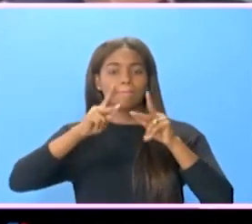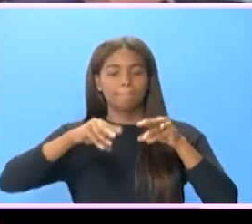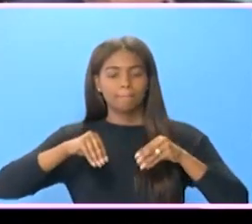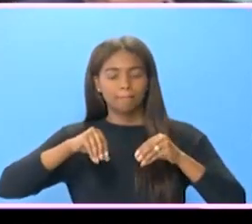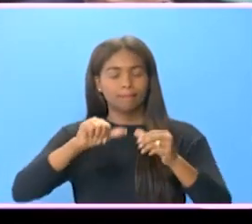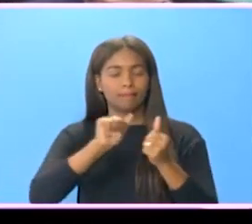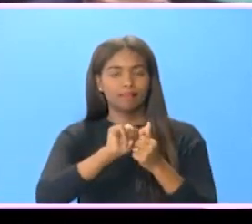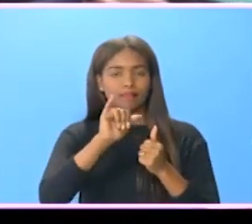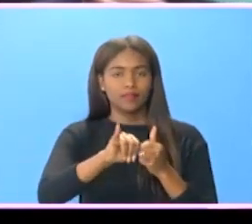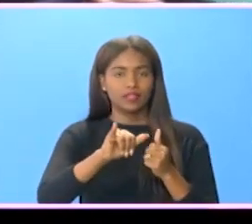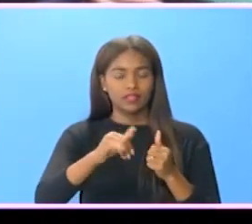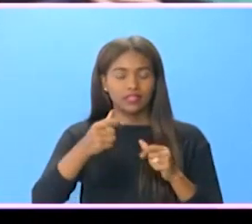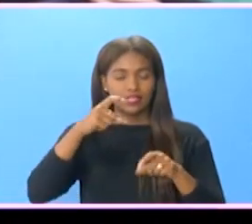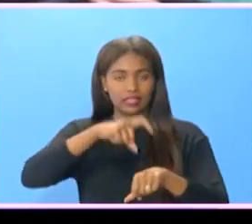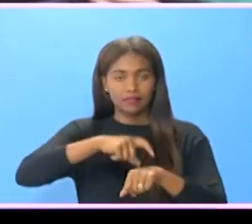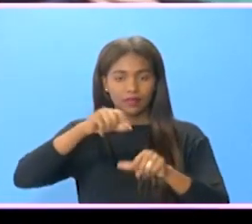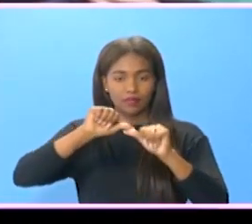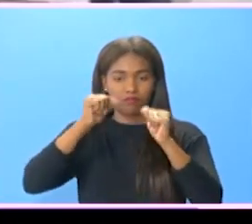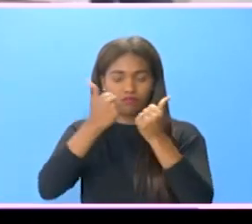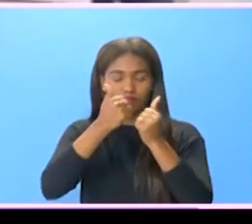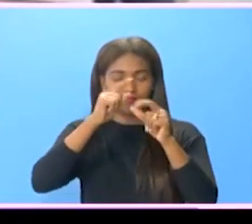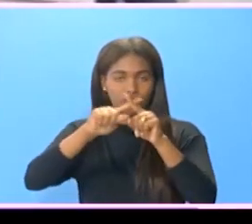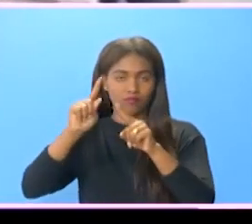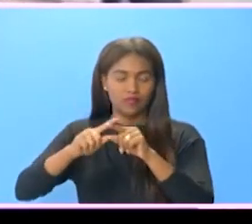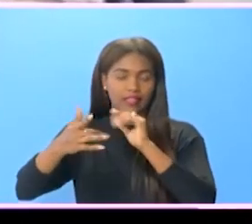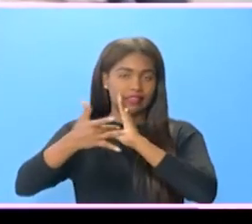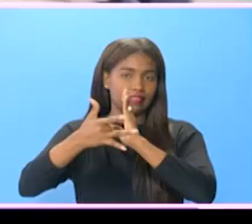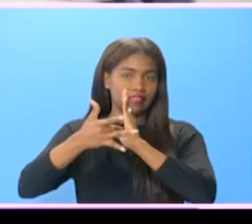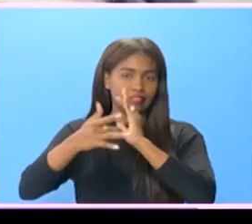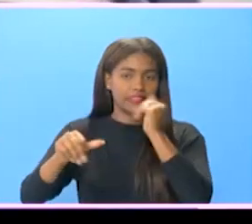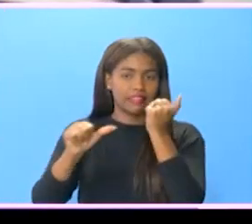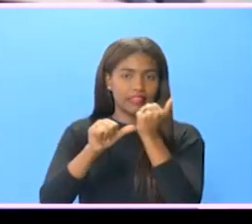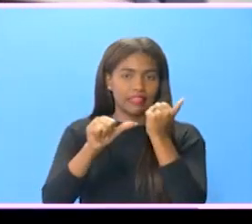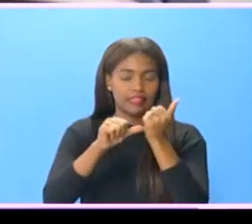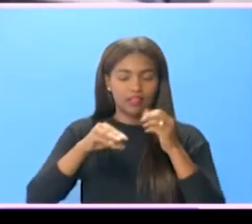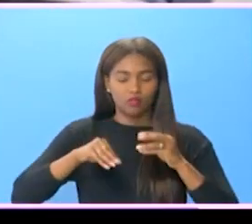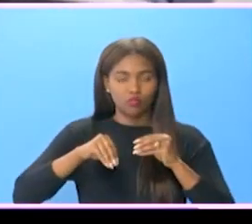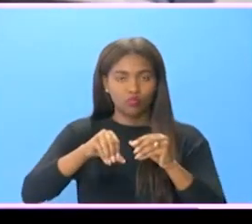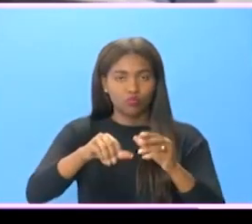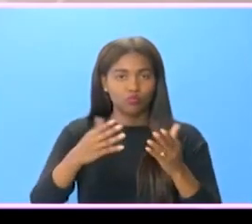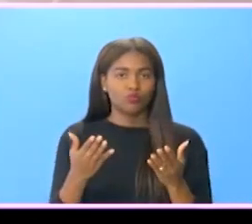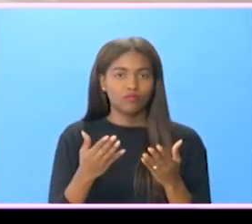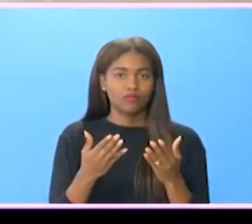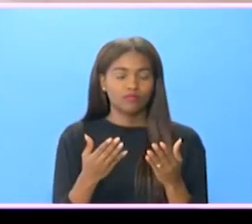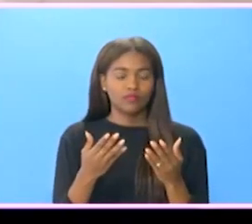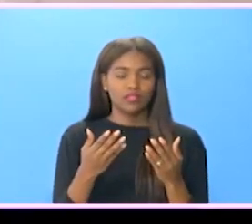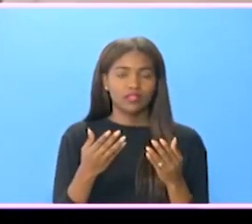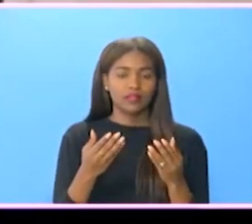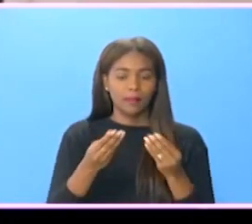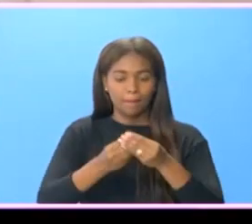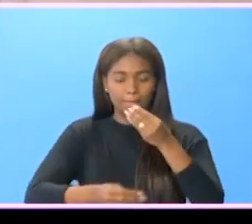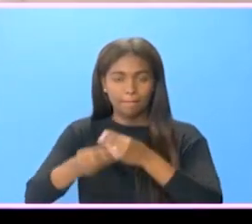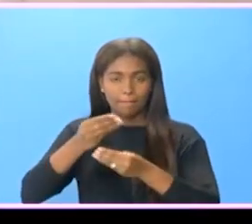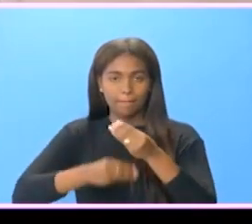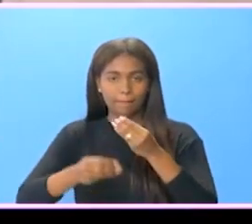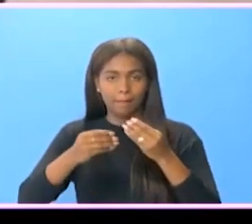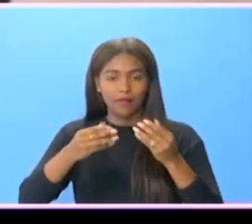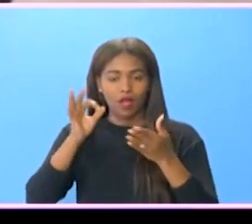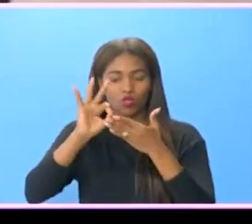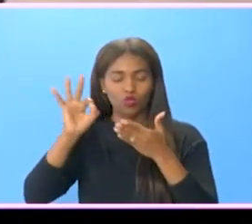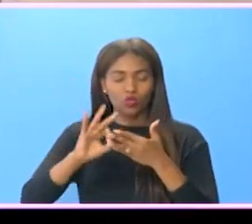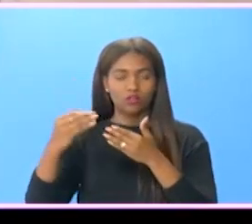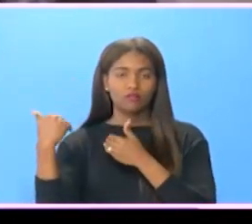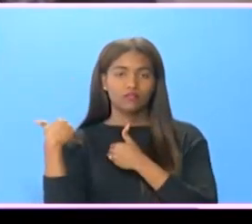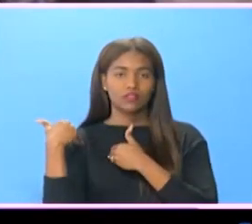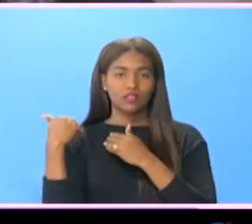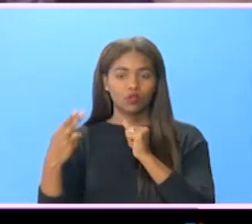agrícolas agrupados en asociaciones, técnicos, auxiliares agropecuarios, estibadores, auditores y